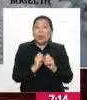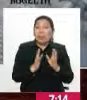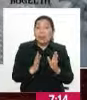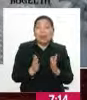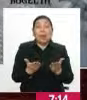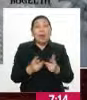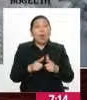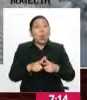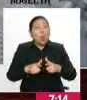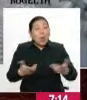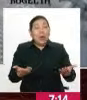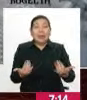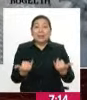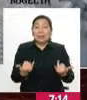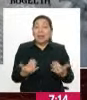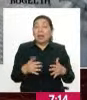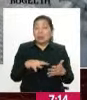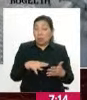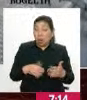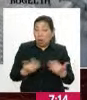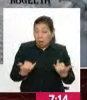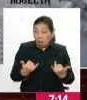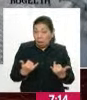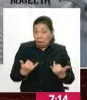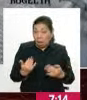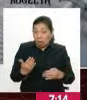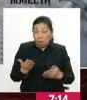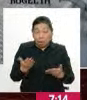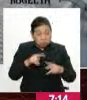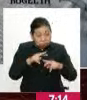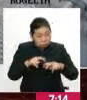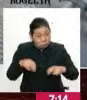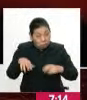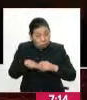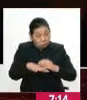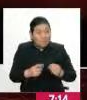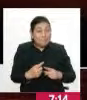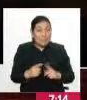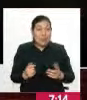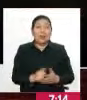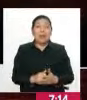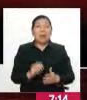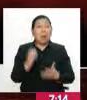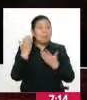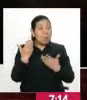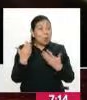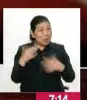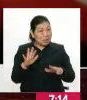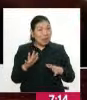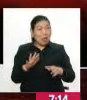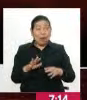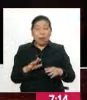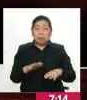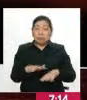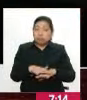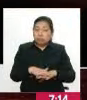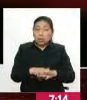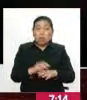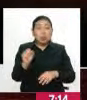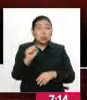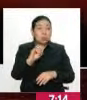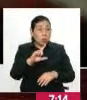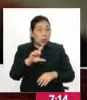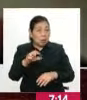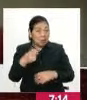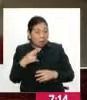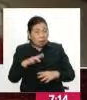ordenamiento territorial. ¿Hay estudio de suelos en nuestro país? Mire, para el caso de Piura se han hecho estudios de suelos. Para Sullana se han hecho